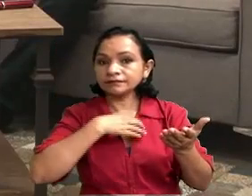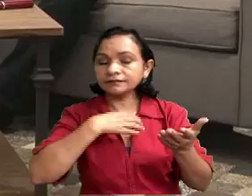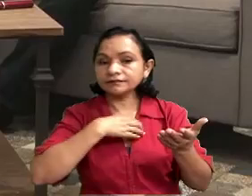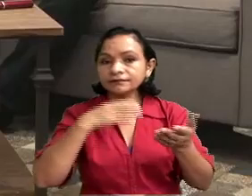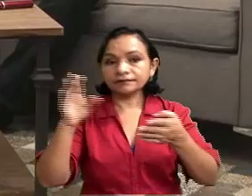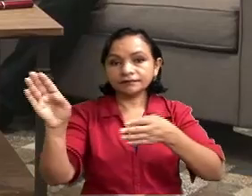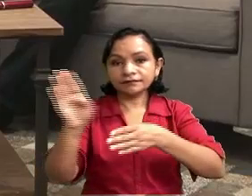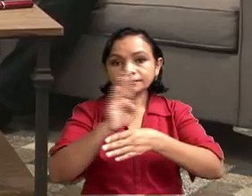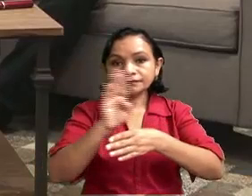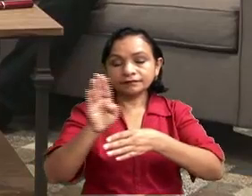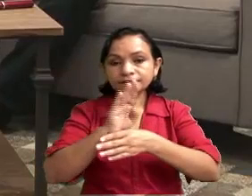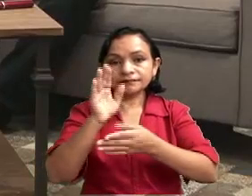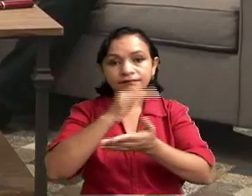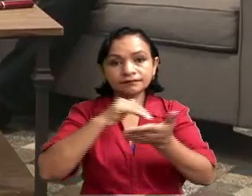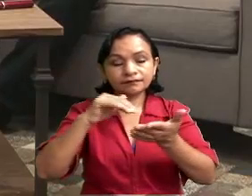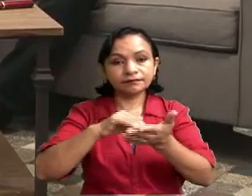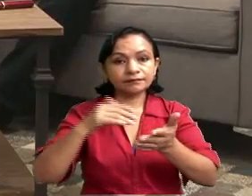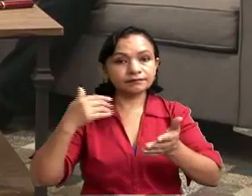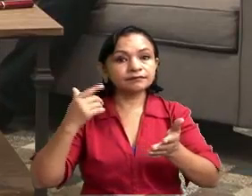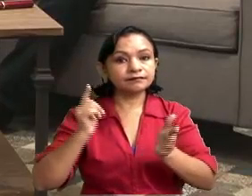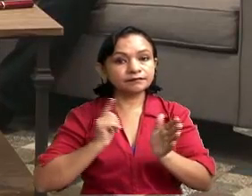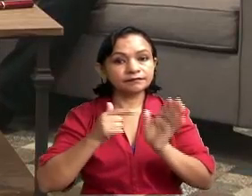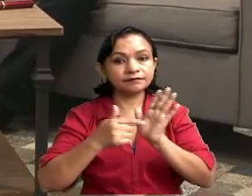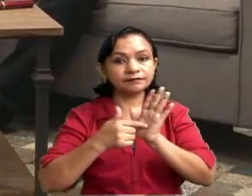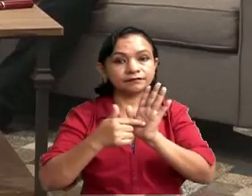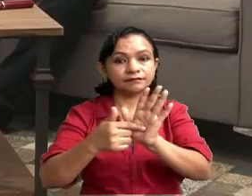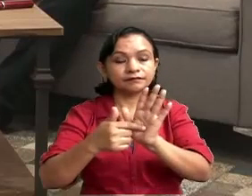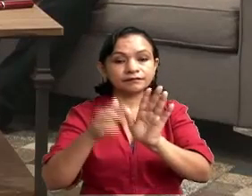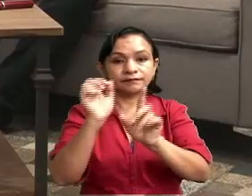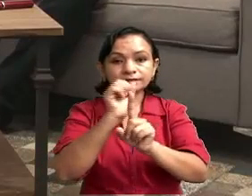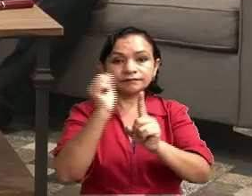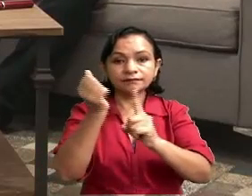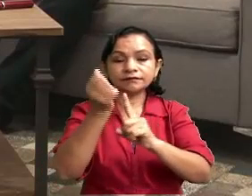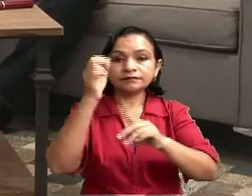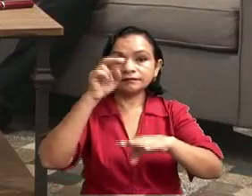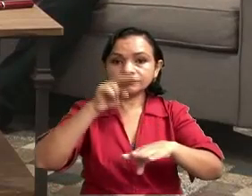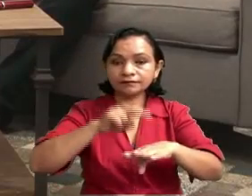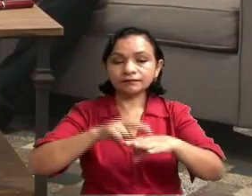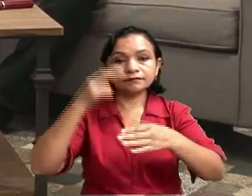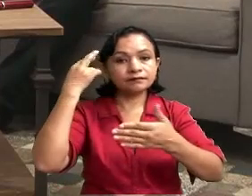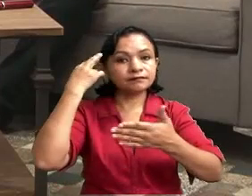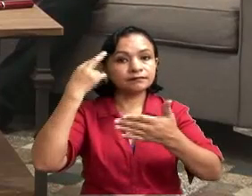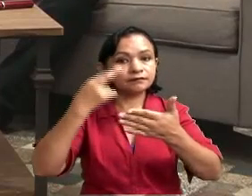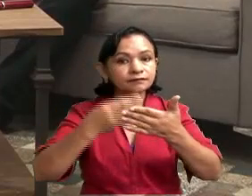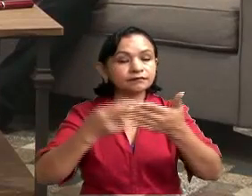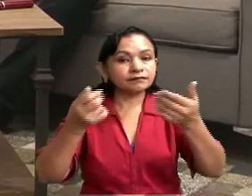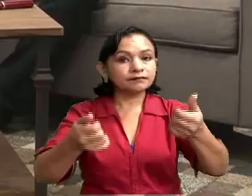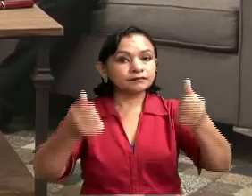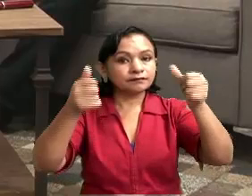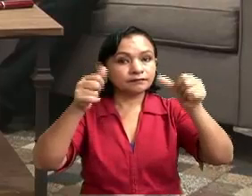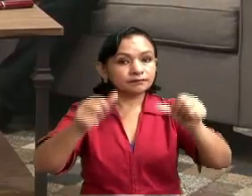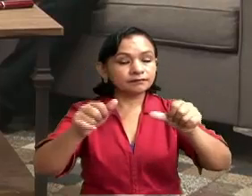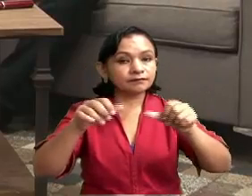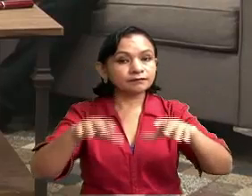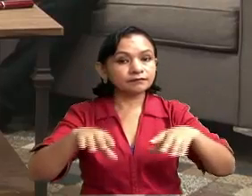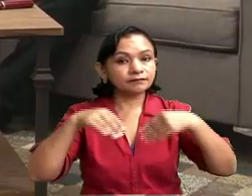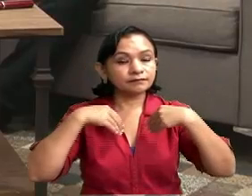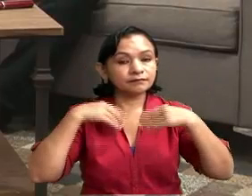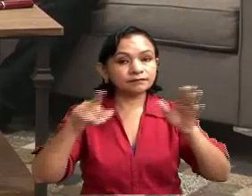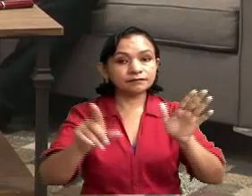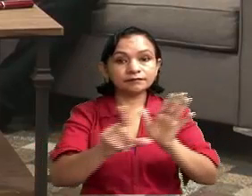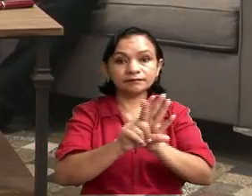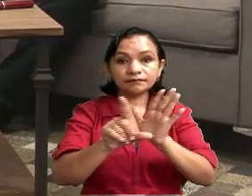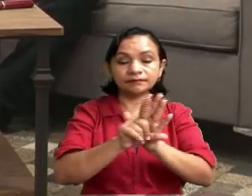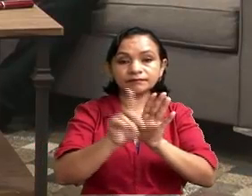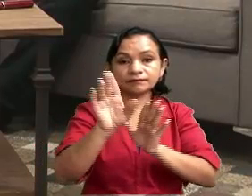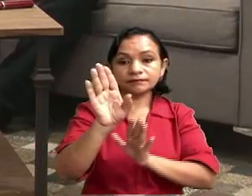Banco Central. Por ejemplo, la Asamblea Nacional, si vos te acordás, aprobó una ley de creación